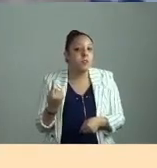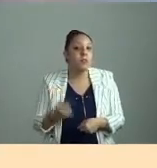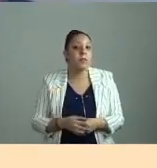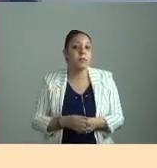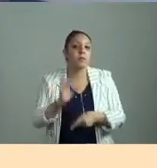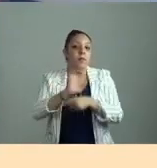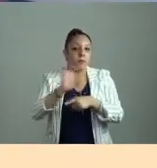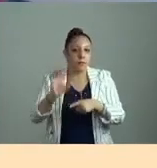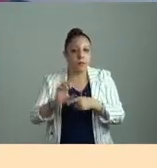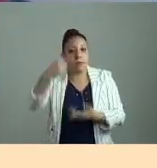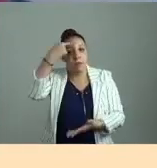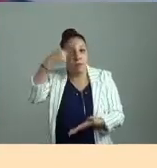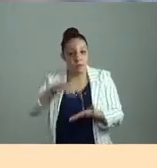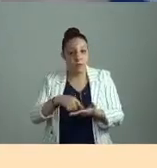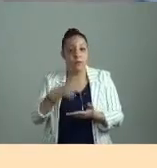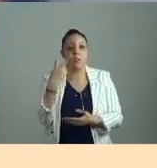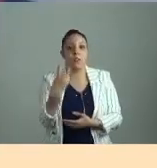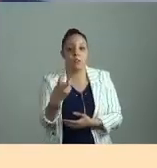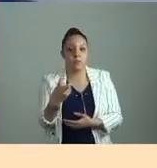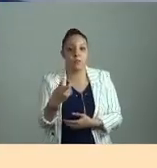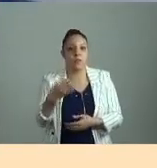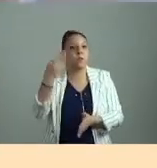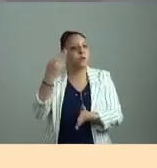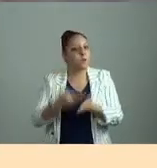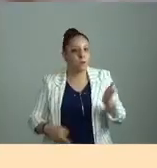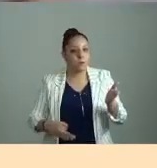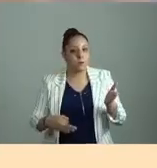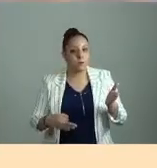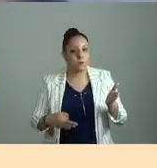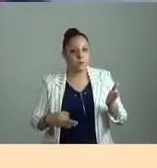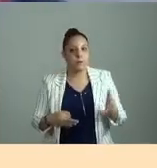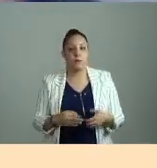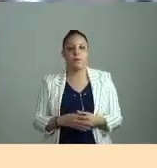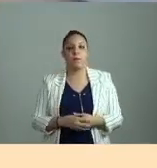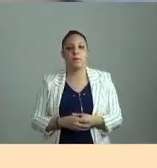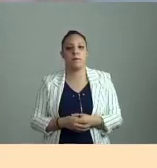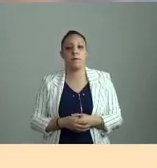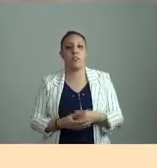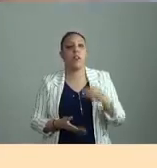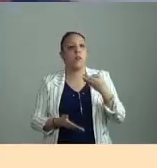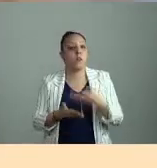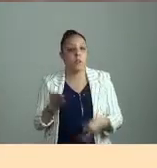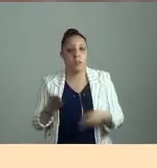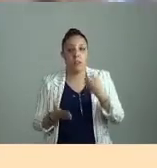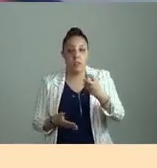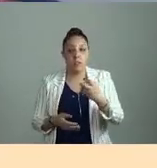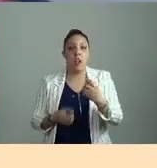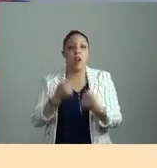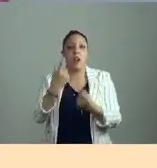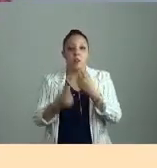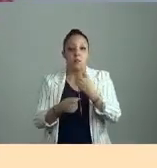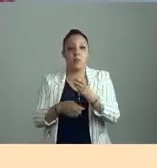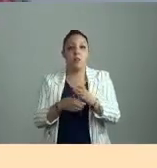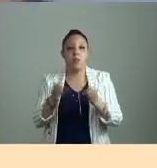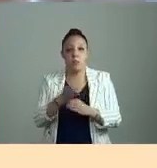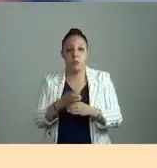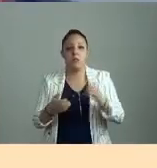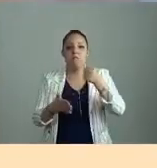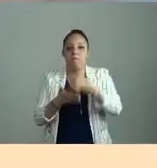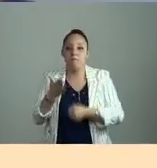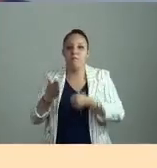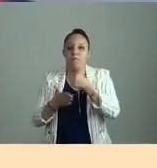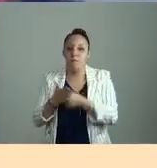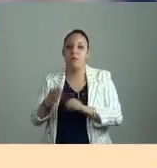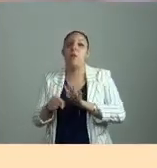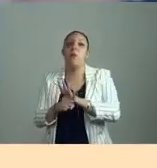hecho bastante para decir la lucha por primera cosa en la lucha para garantizar que la